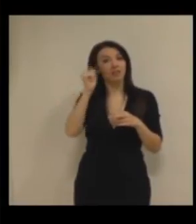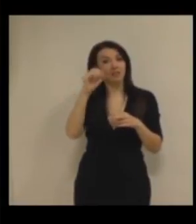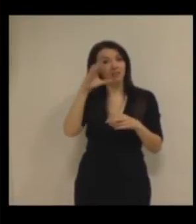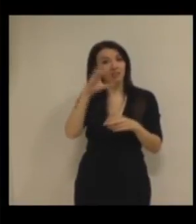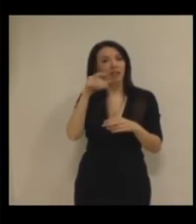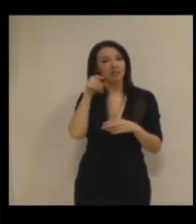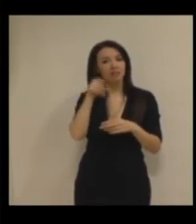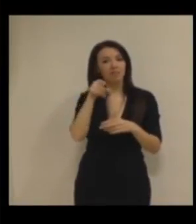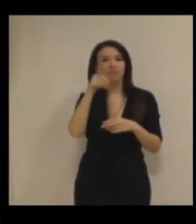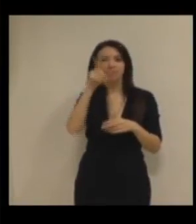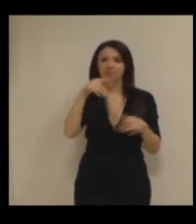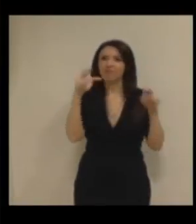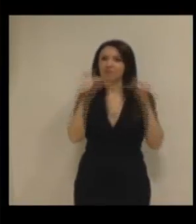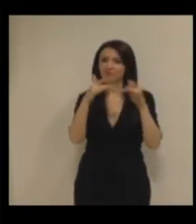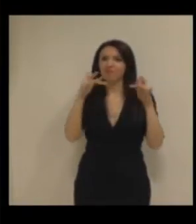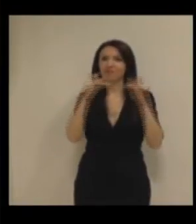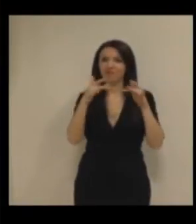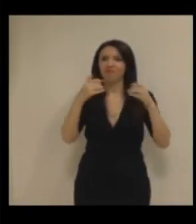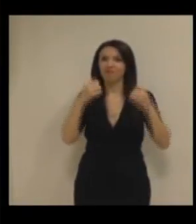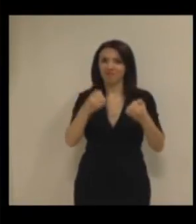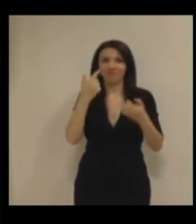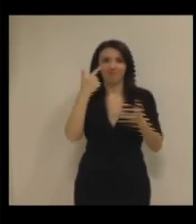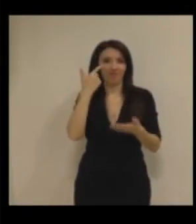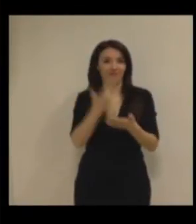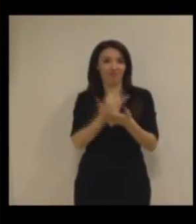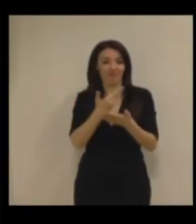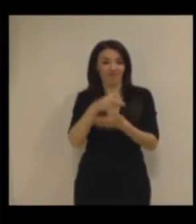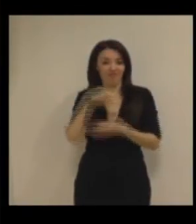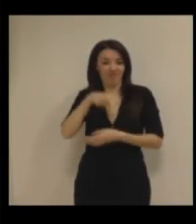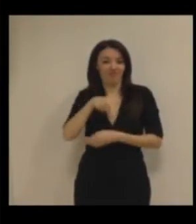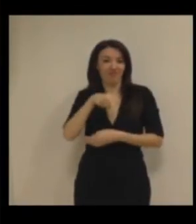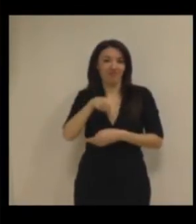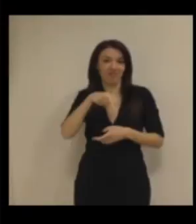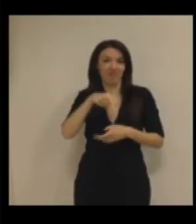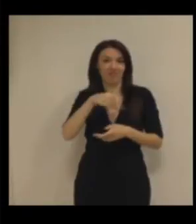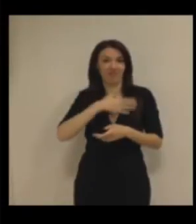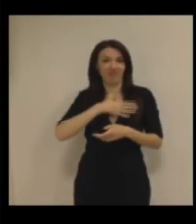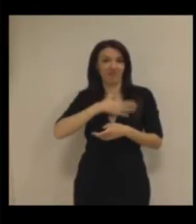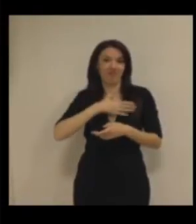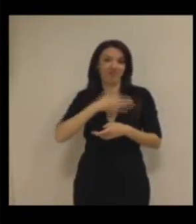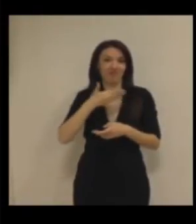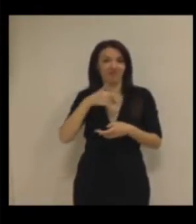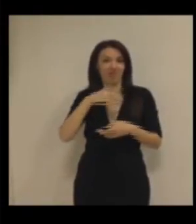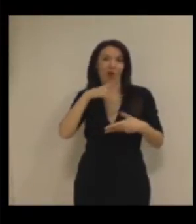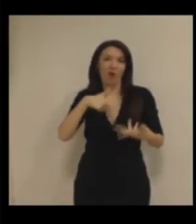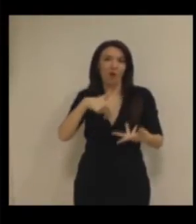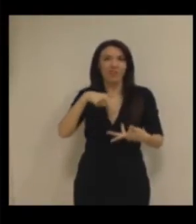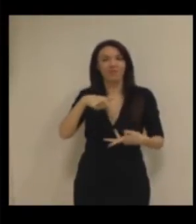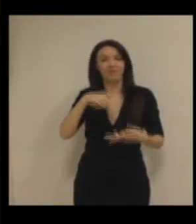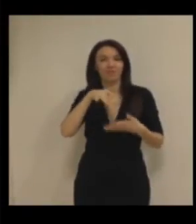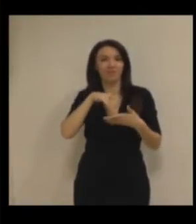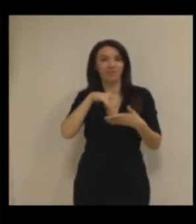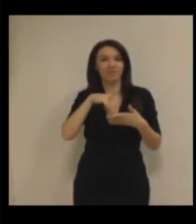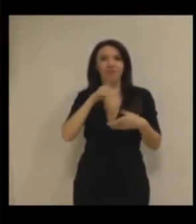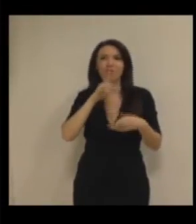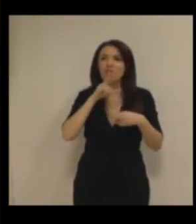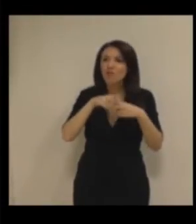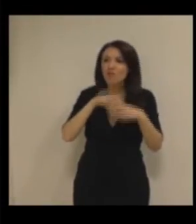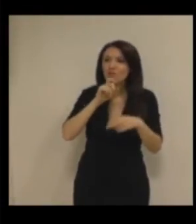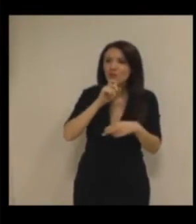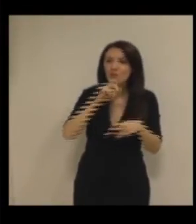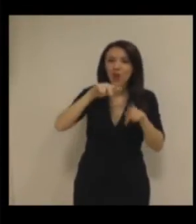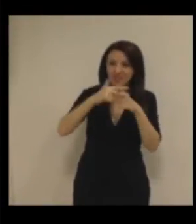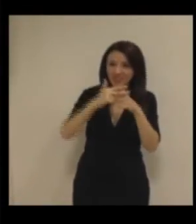ahí relaciones muy estrechas. Prueba de ello es este propio, digamos, hoy, ¿cómo le llamáis? Taller,